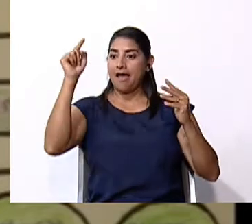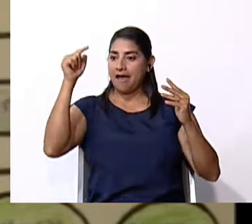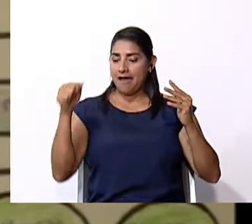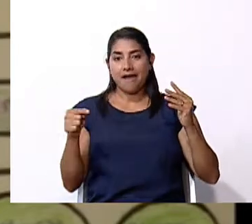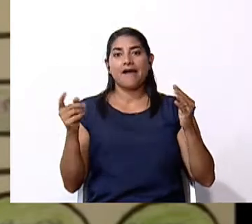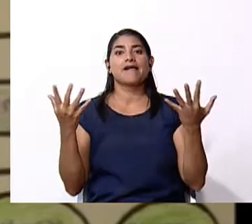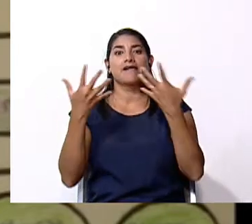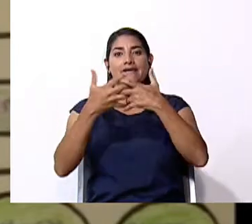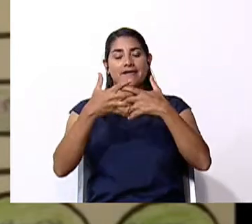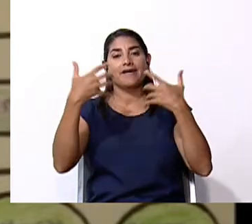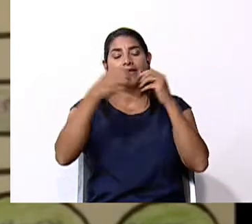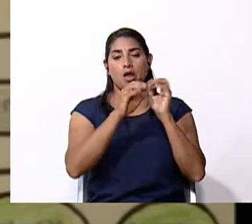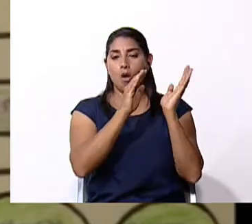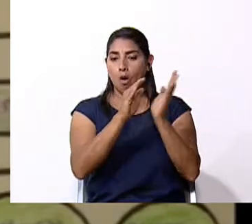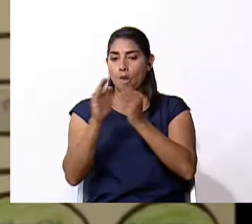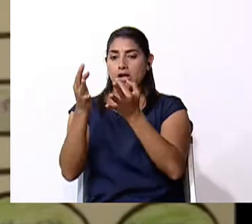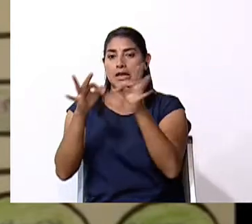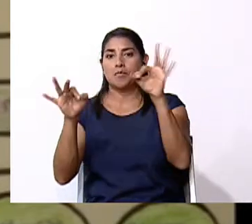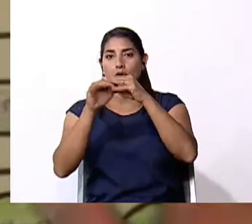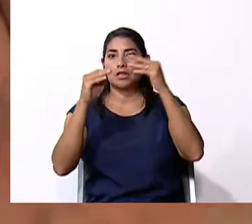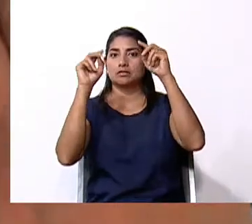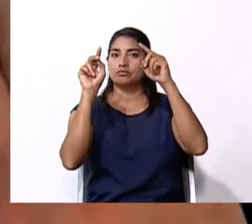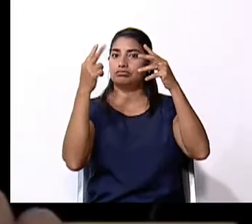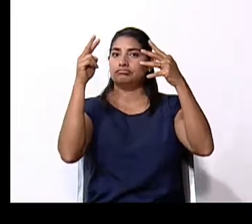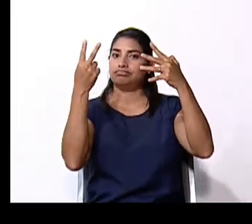que lo componen en orden de importancia.